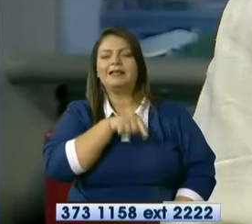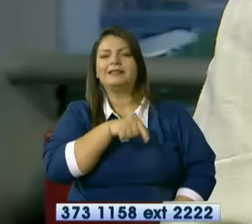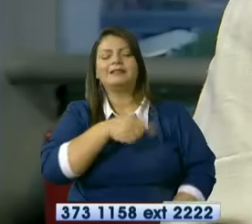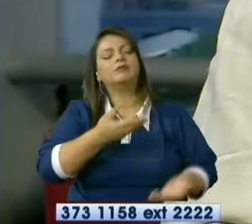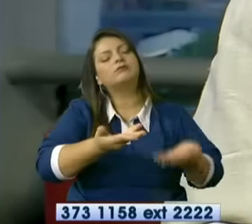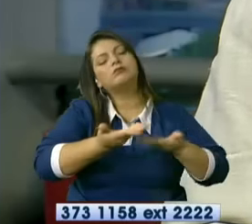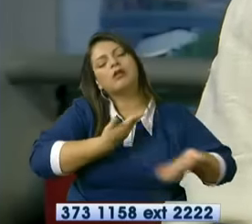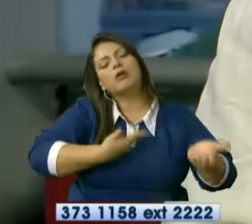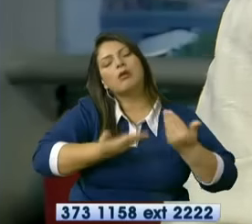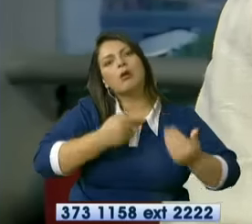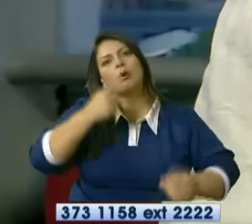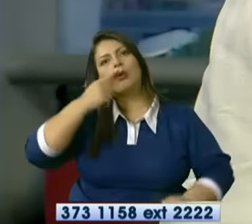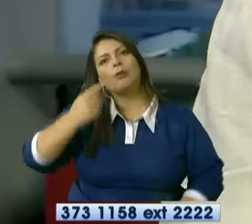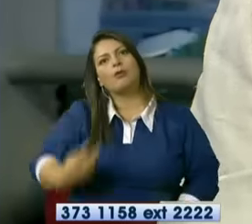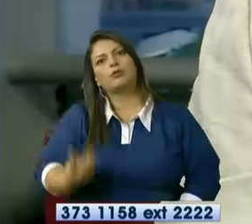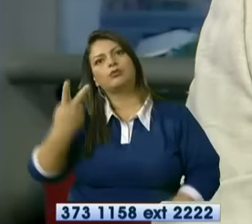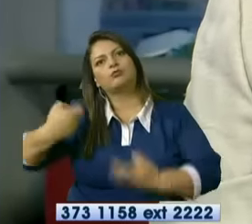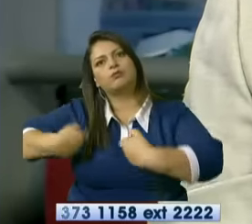este tipo de delitos en la zona.